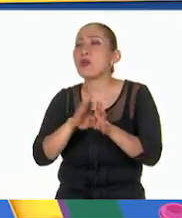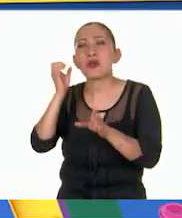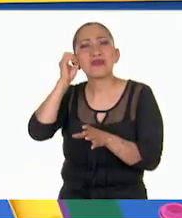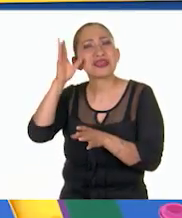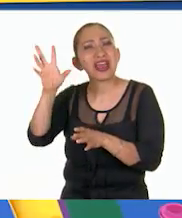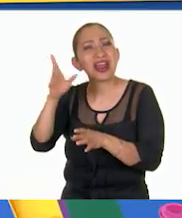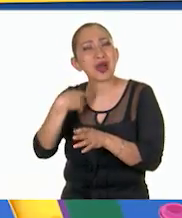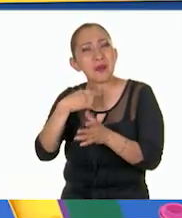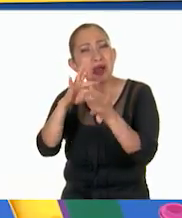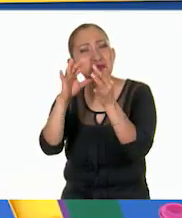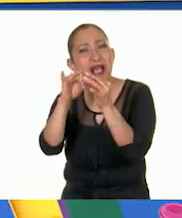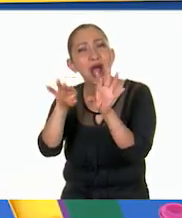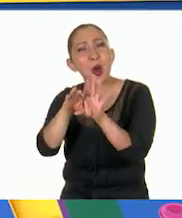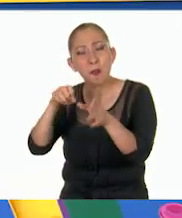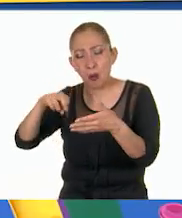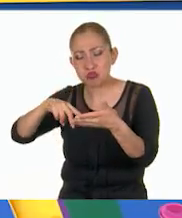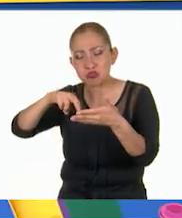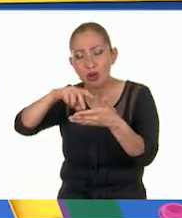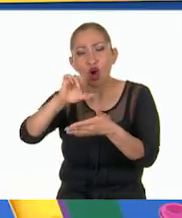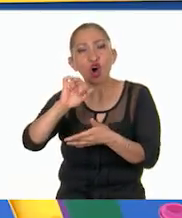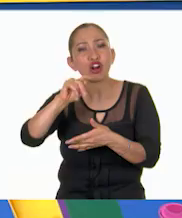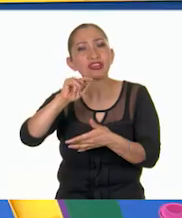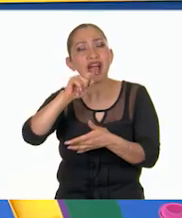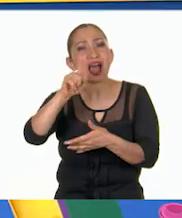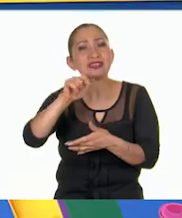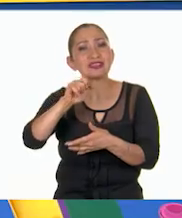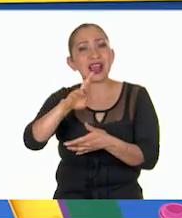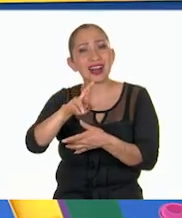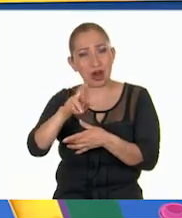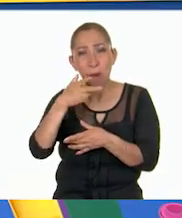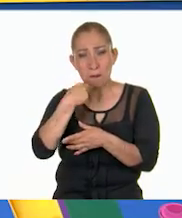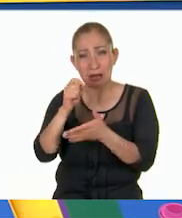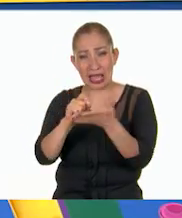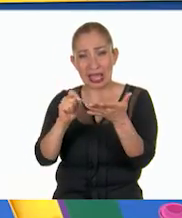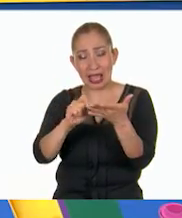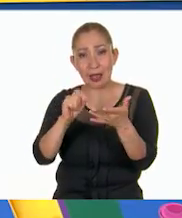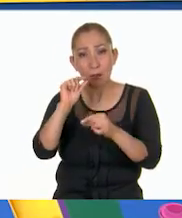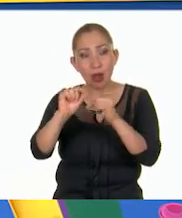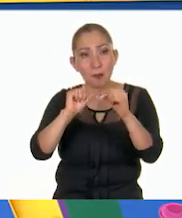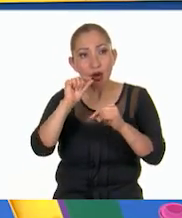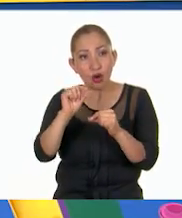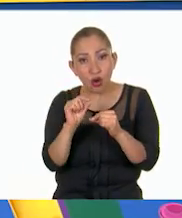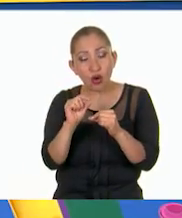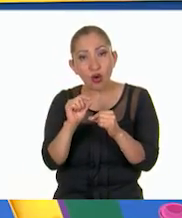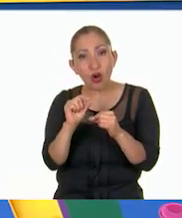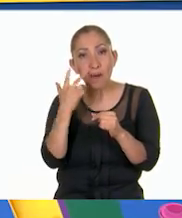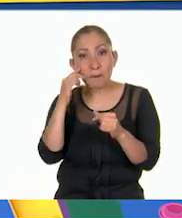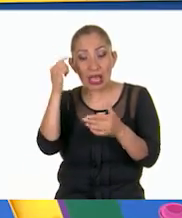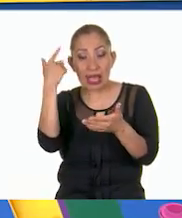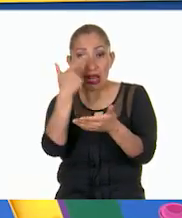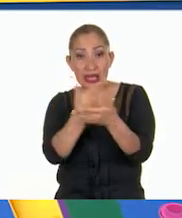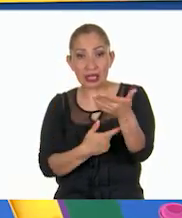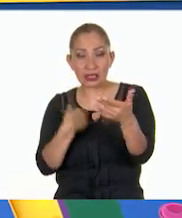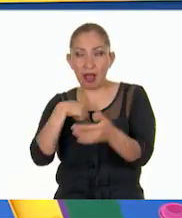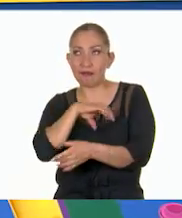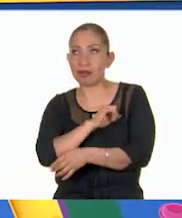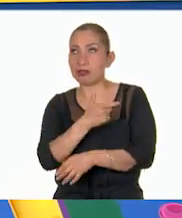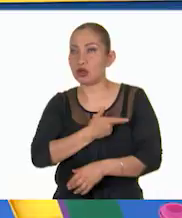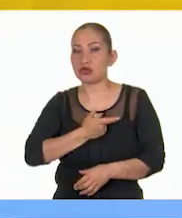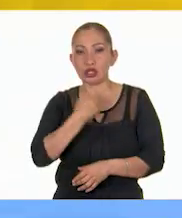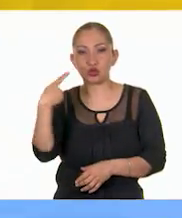olvidado las instrucciones de Cortázar, quien, por cierto, poco a poco gana terreno en mi lista de escritores